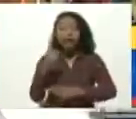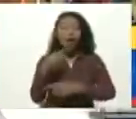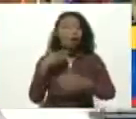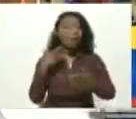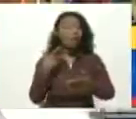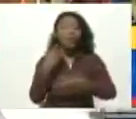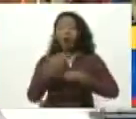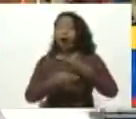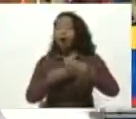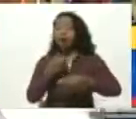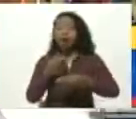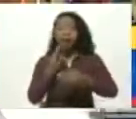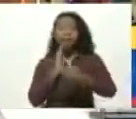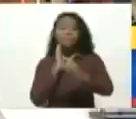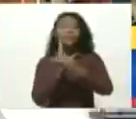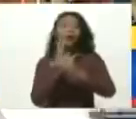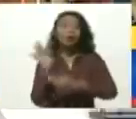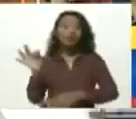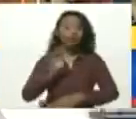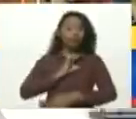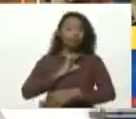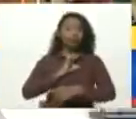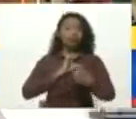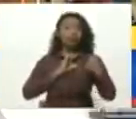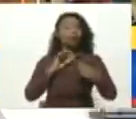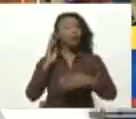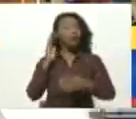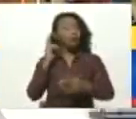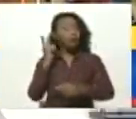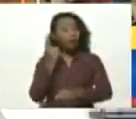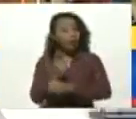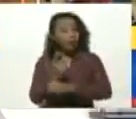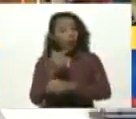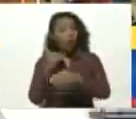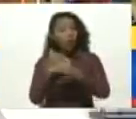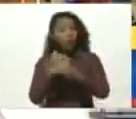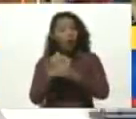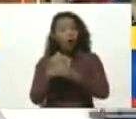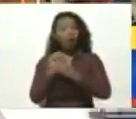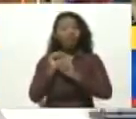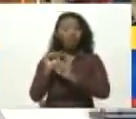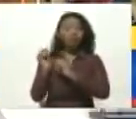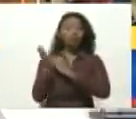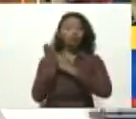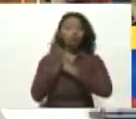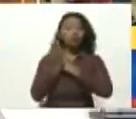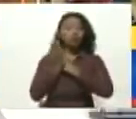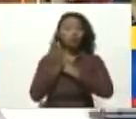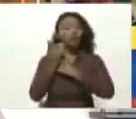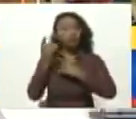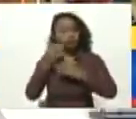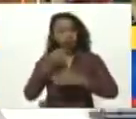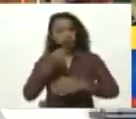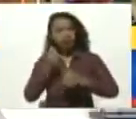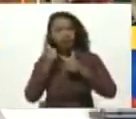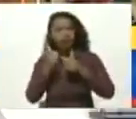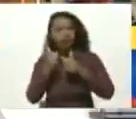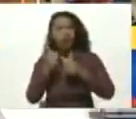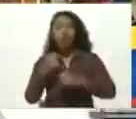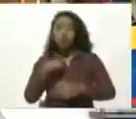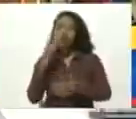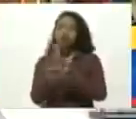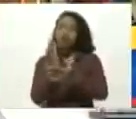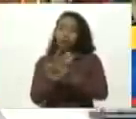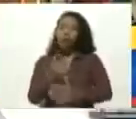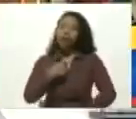impide que te contagie, por eso tenemos que cuidarnos. Si uno se cuida, vale, le va bien. Yo siempre le